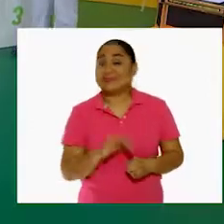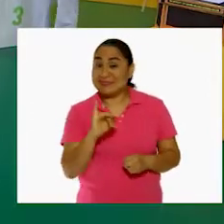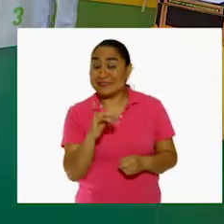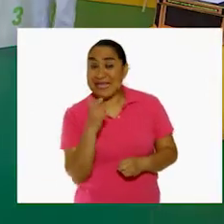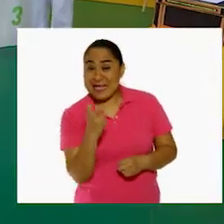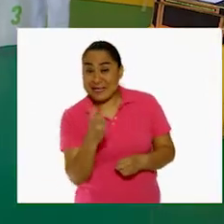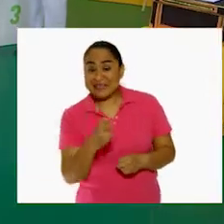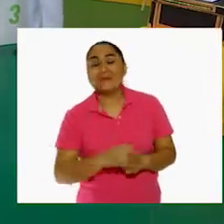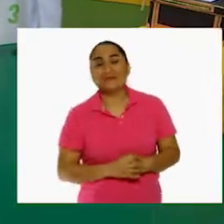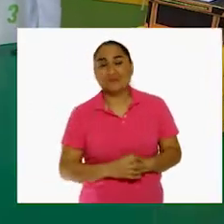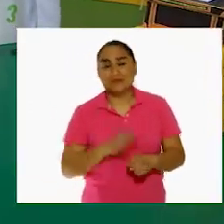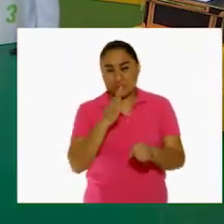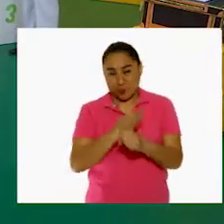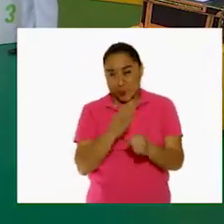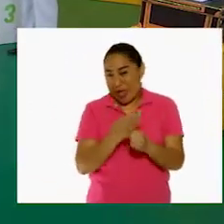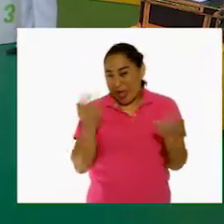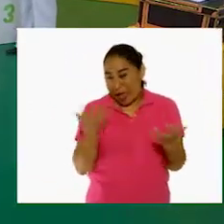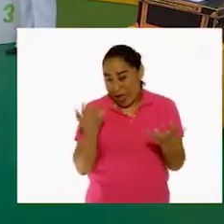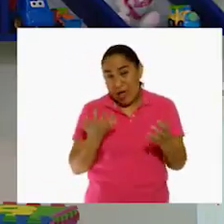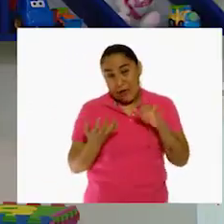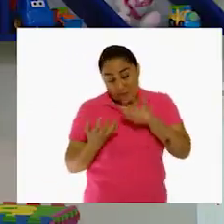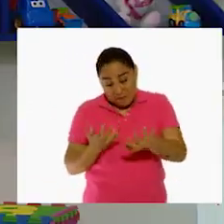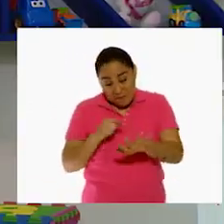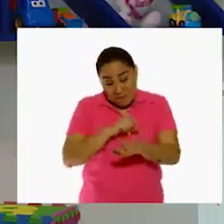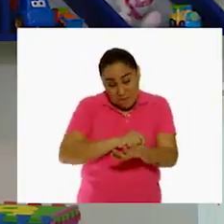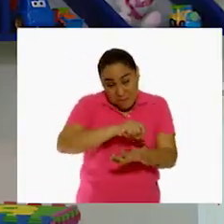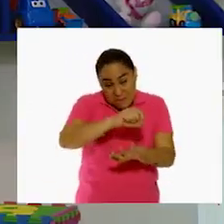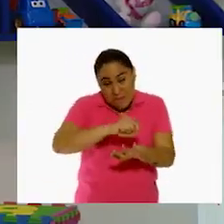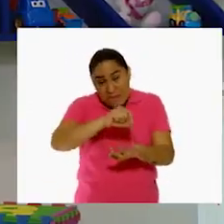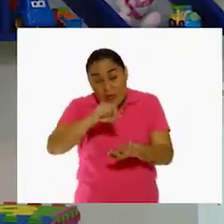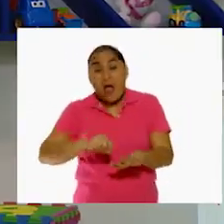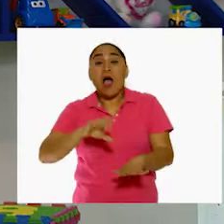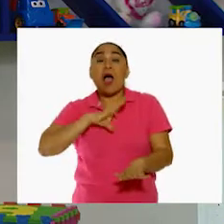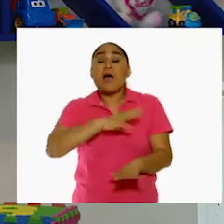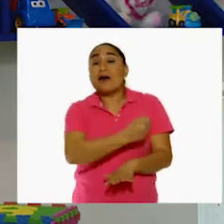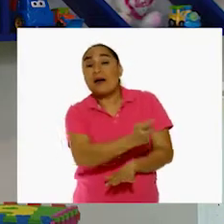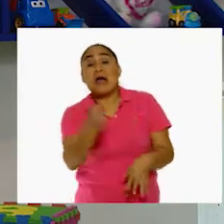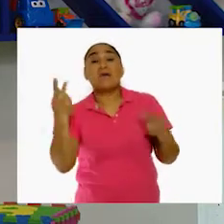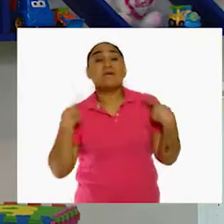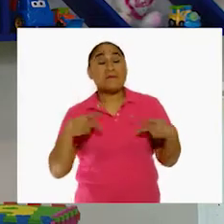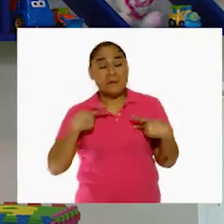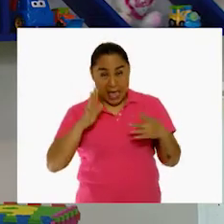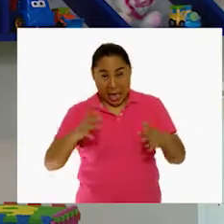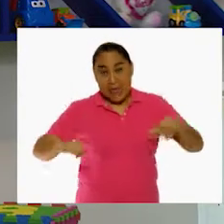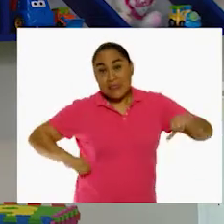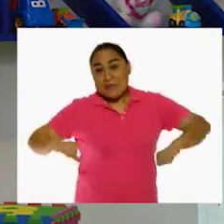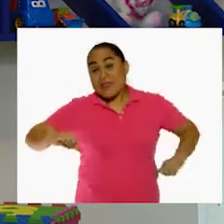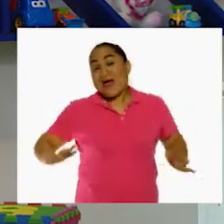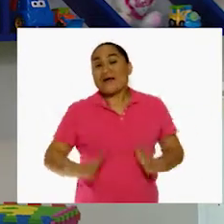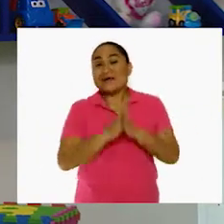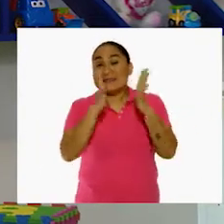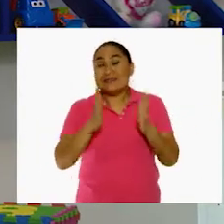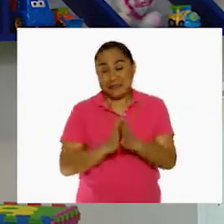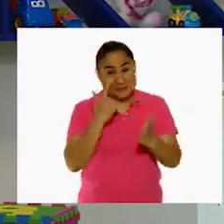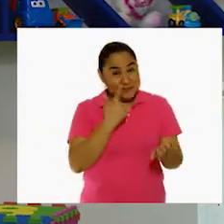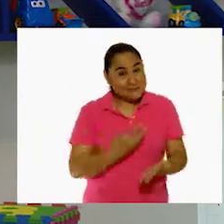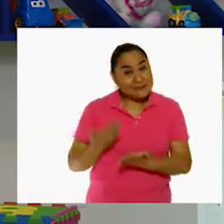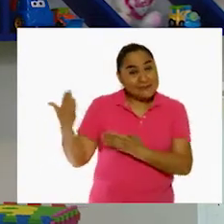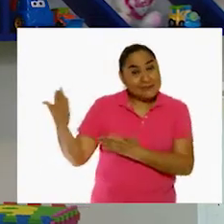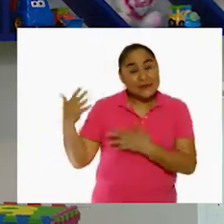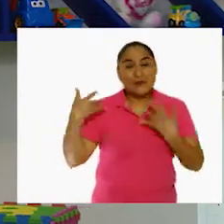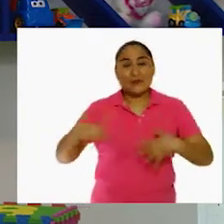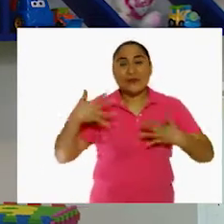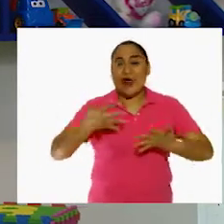Mientras hacíamos nuestras siluetas de manos, más personas se unieron a la actividad y miren este mural de manos de niñas y